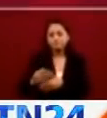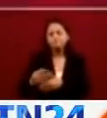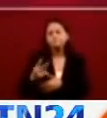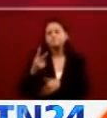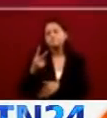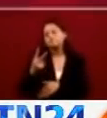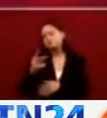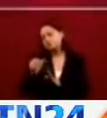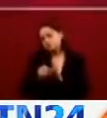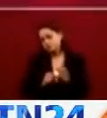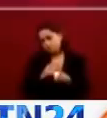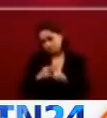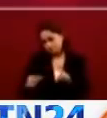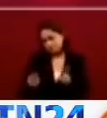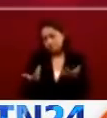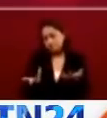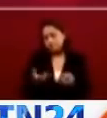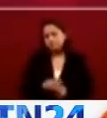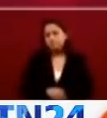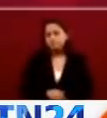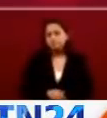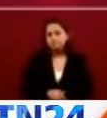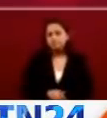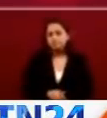Y desde luego que sí,